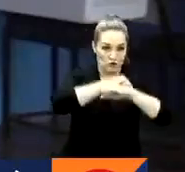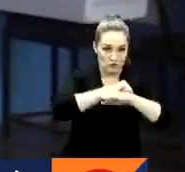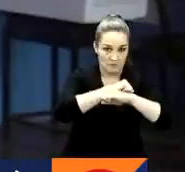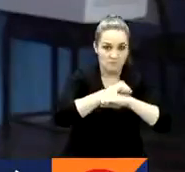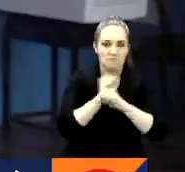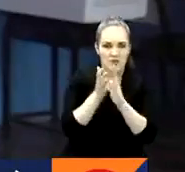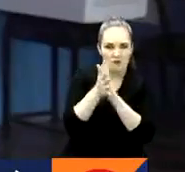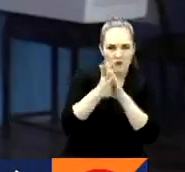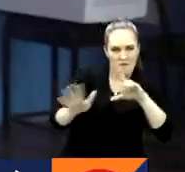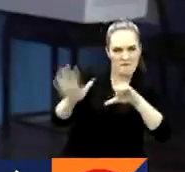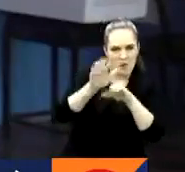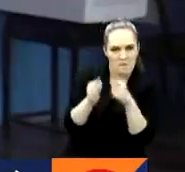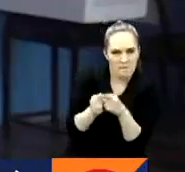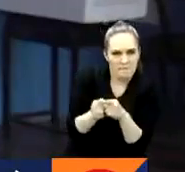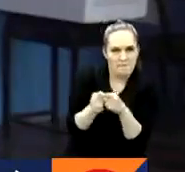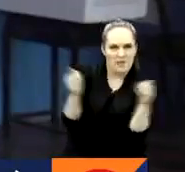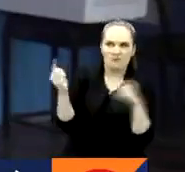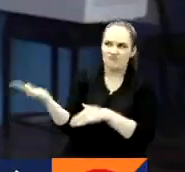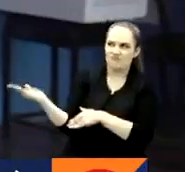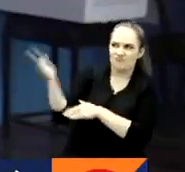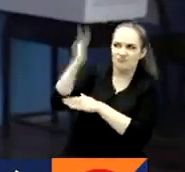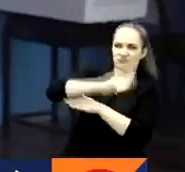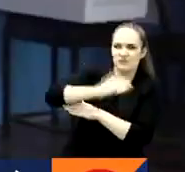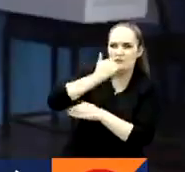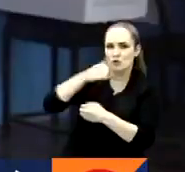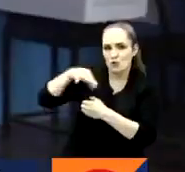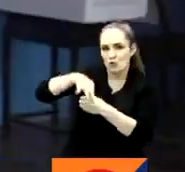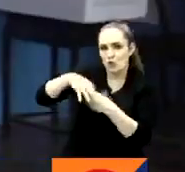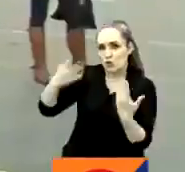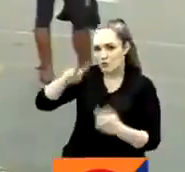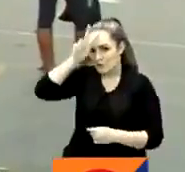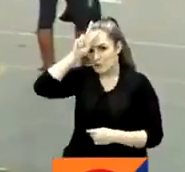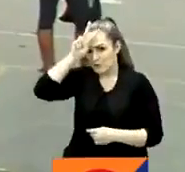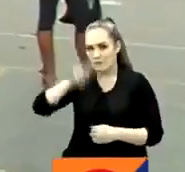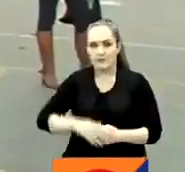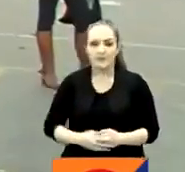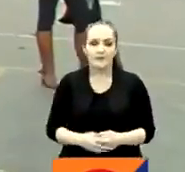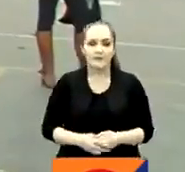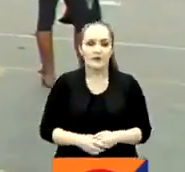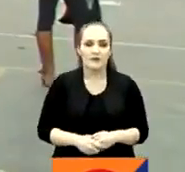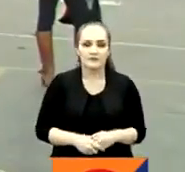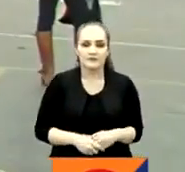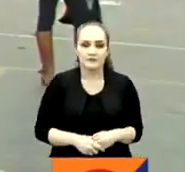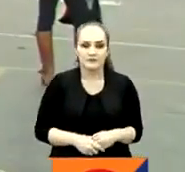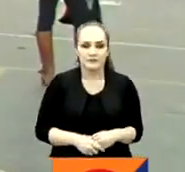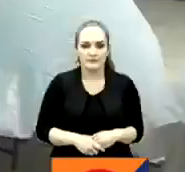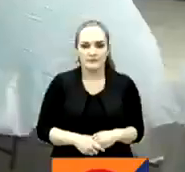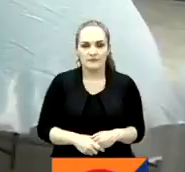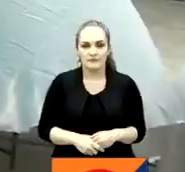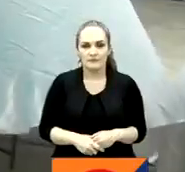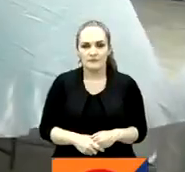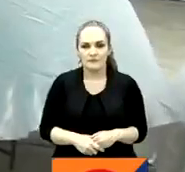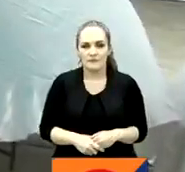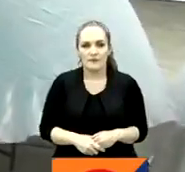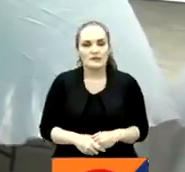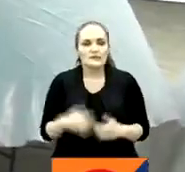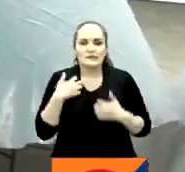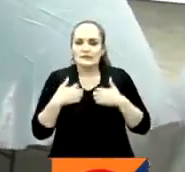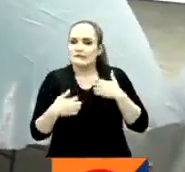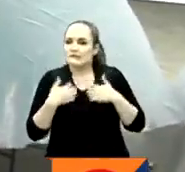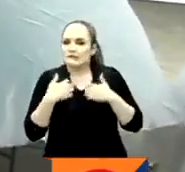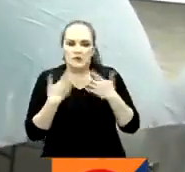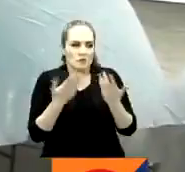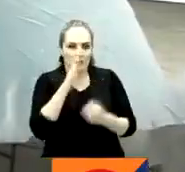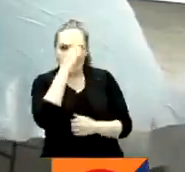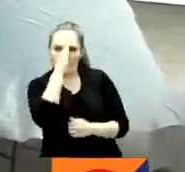Veamos un informe sobre esta jornada electoral en el país. En medio de la incertidumbre y del miedo al contagio en el país con